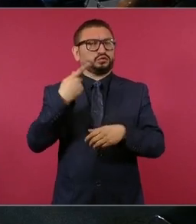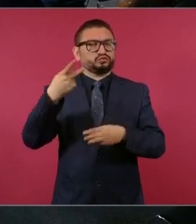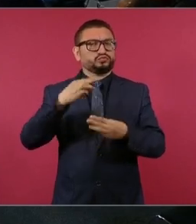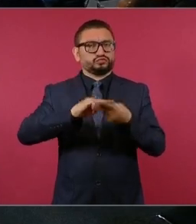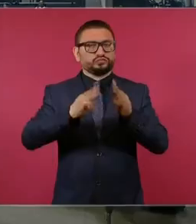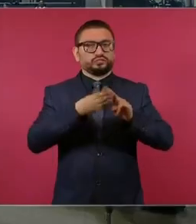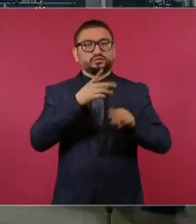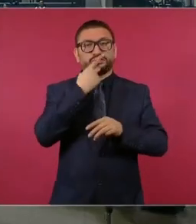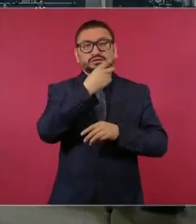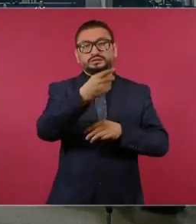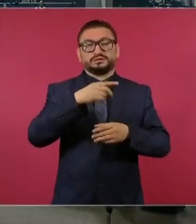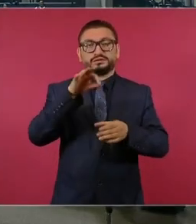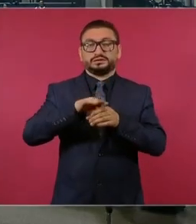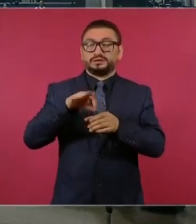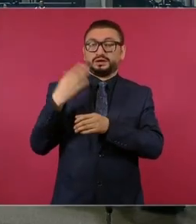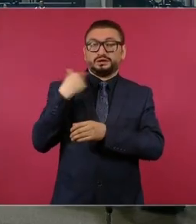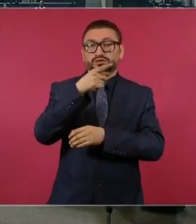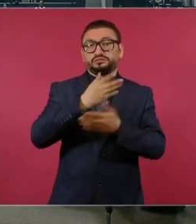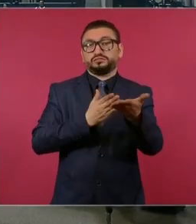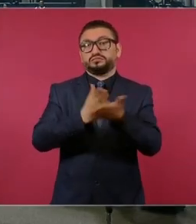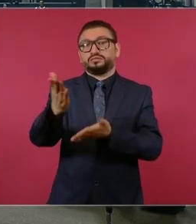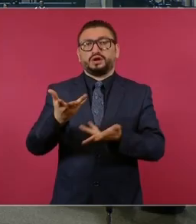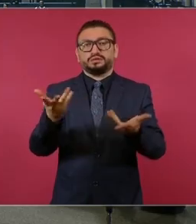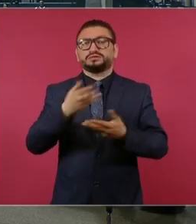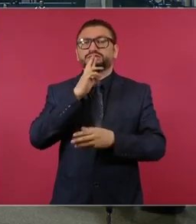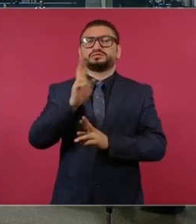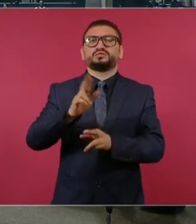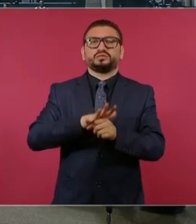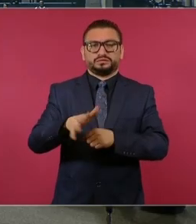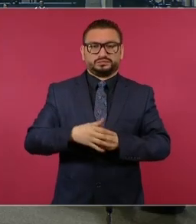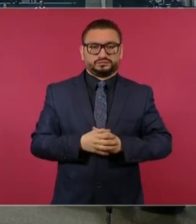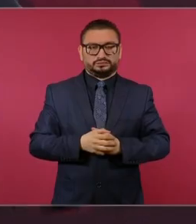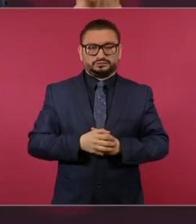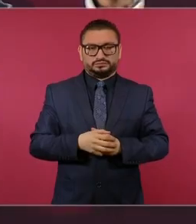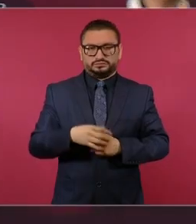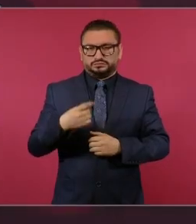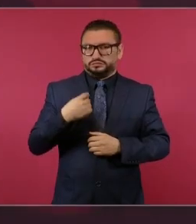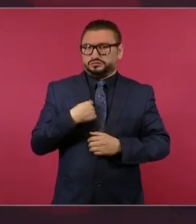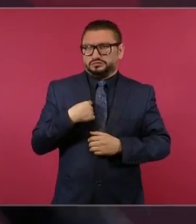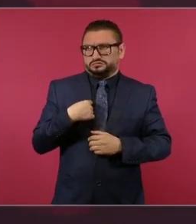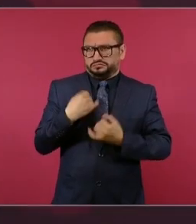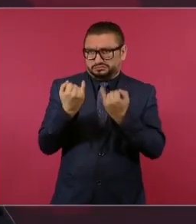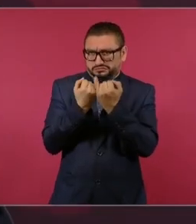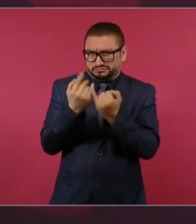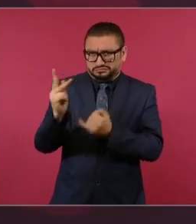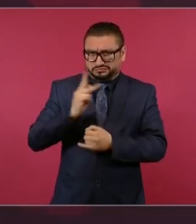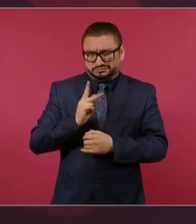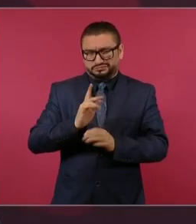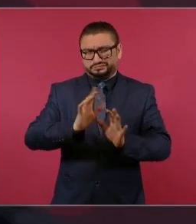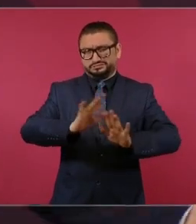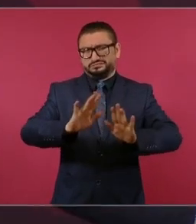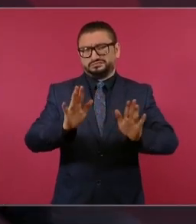que usted metió las manos en la elección pasada, presidente. ¿Qué respondería? Nada más para cerrar. Pues que no soy igual que ellos,